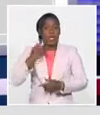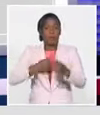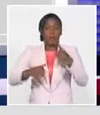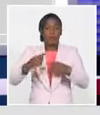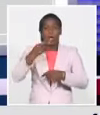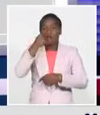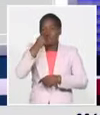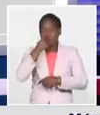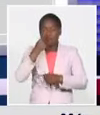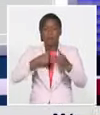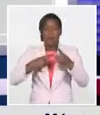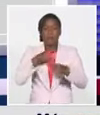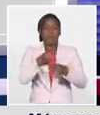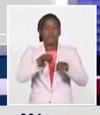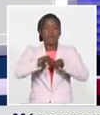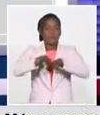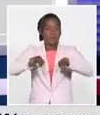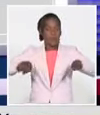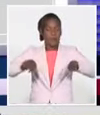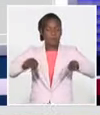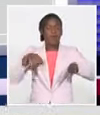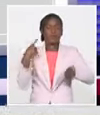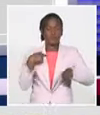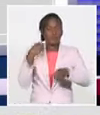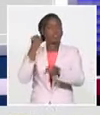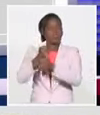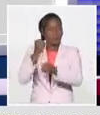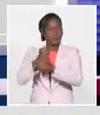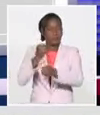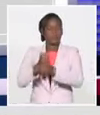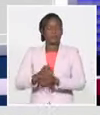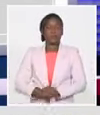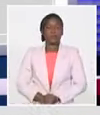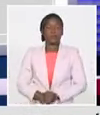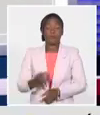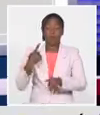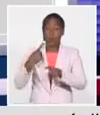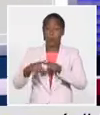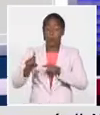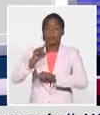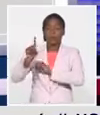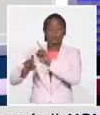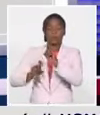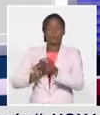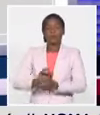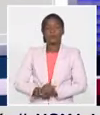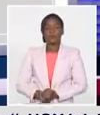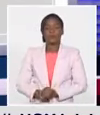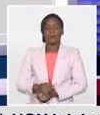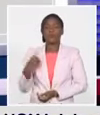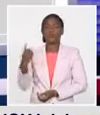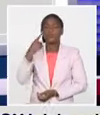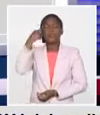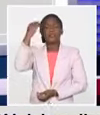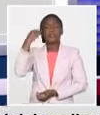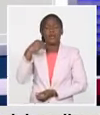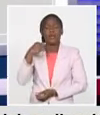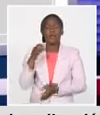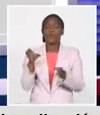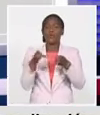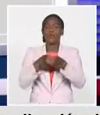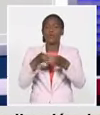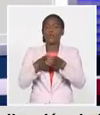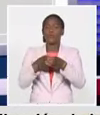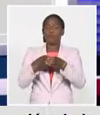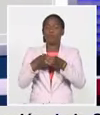algunas preguntas sobre el tema de los menores de 19 años de edad, si ya ustedes están trabajando en este